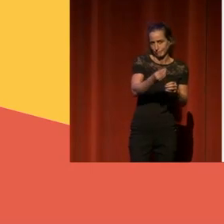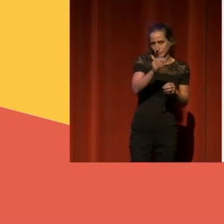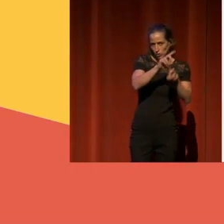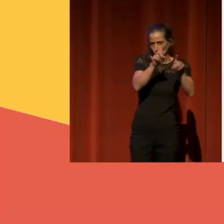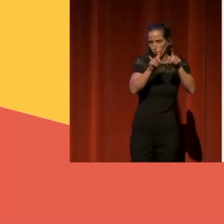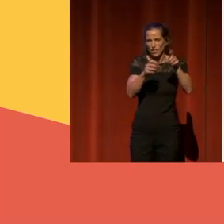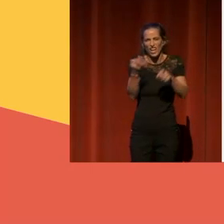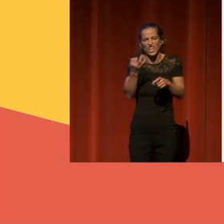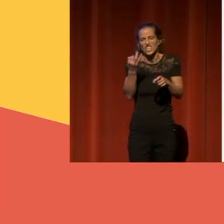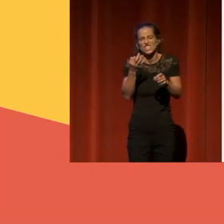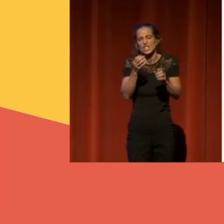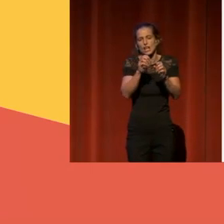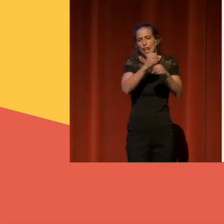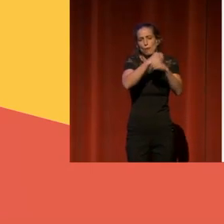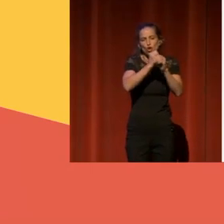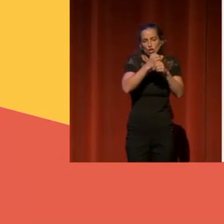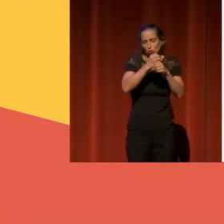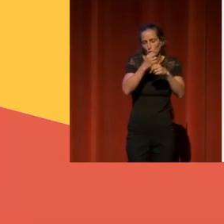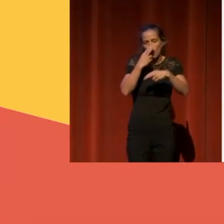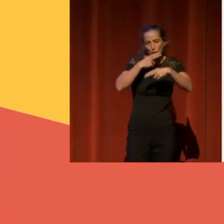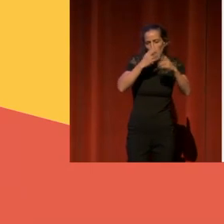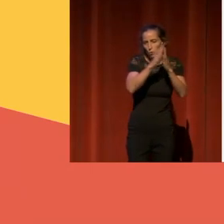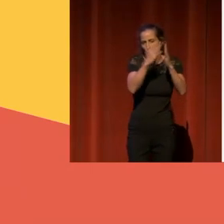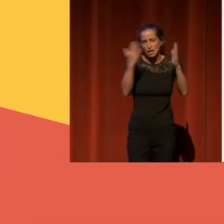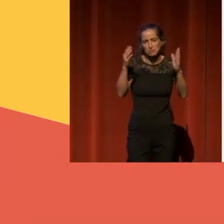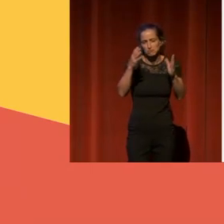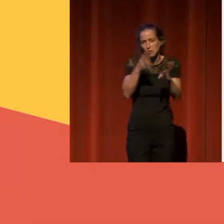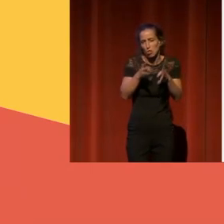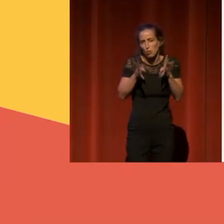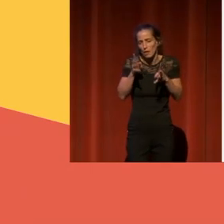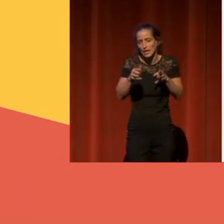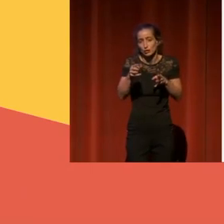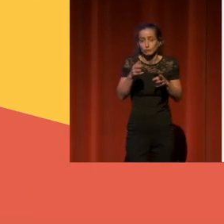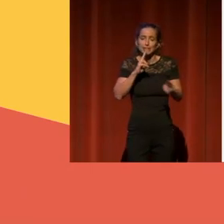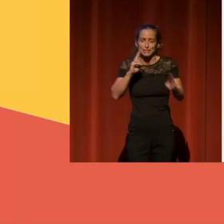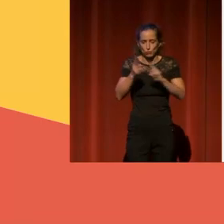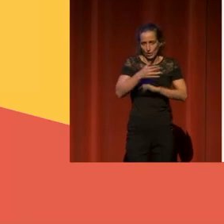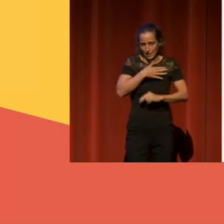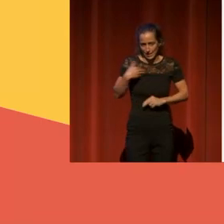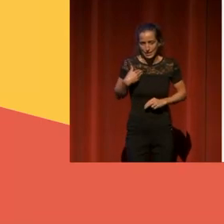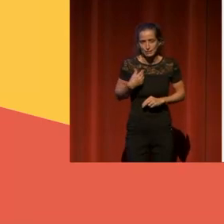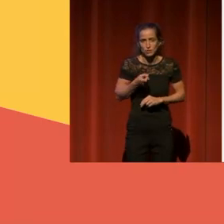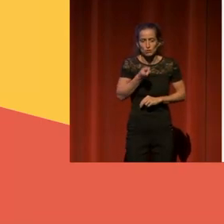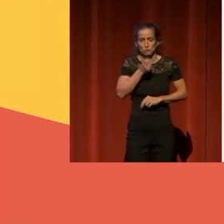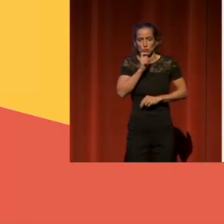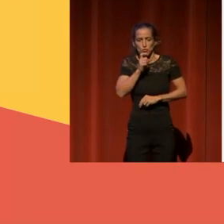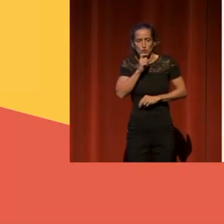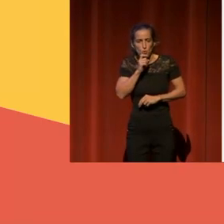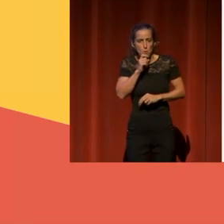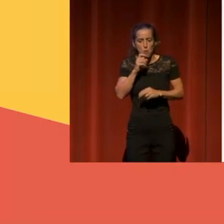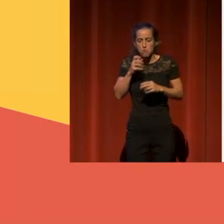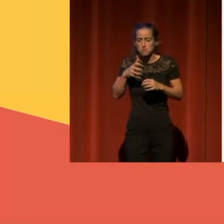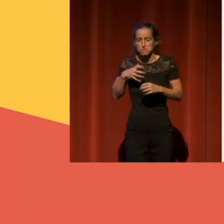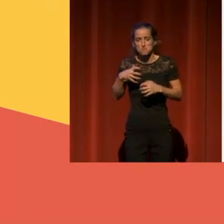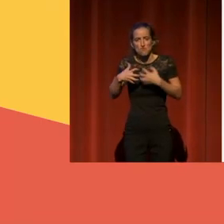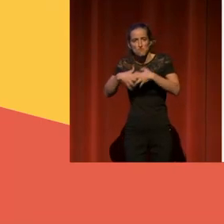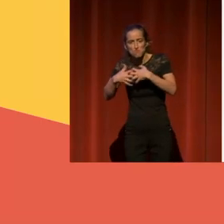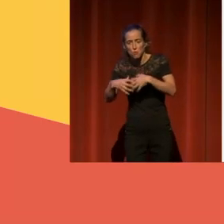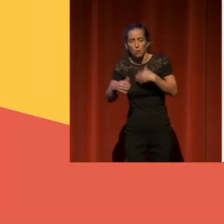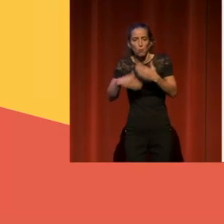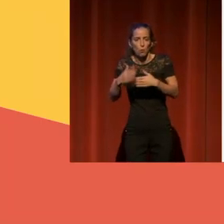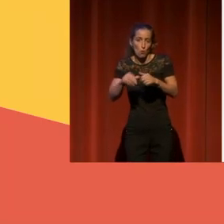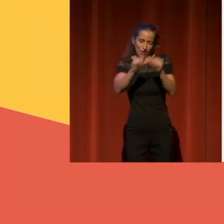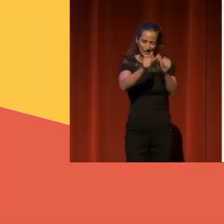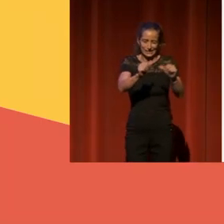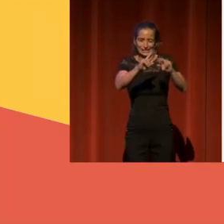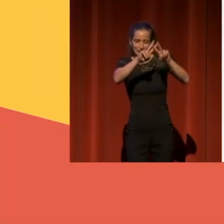laboratorio ciudadano en la biblioteca pública? Con una tentativa de definición. ¿Cómo funcionan? Con el análisis de varios modelos. ¿Y